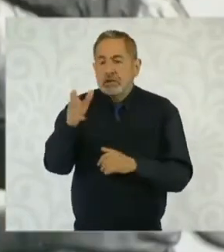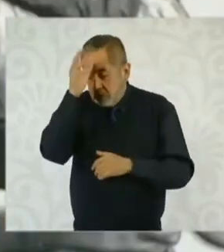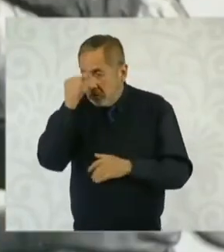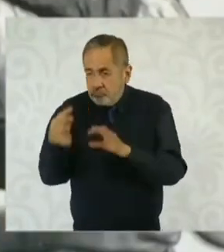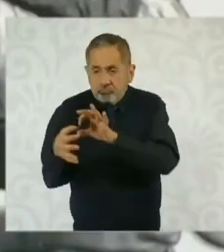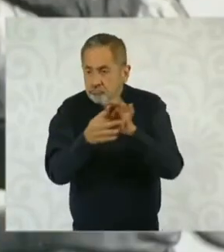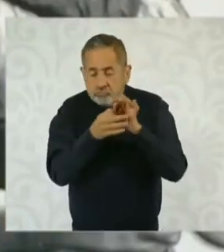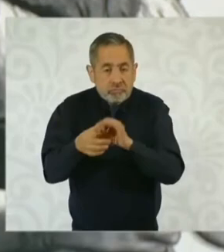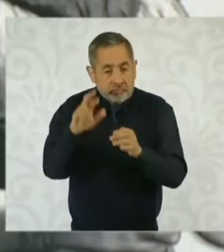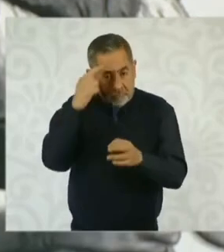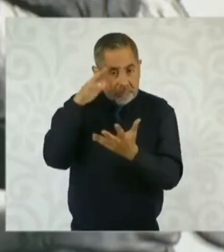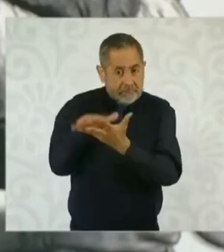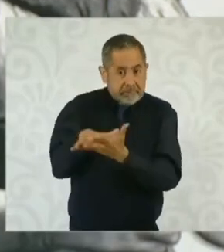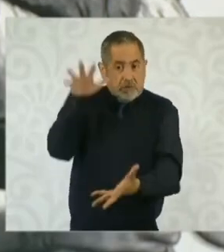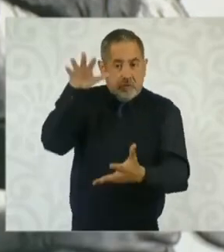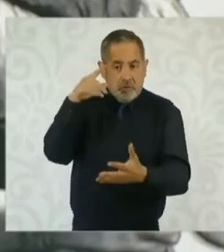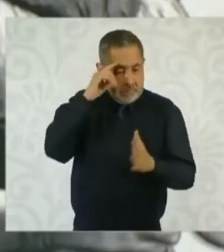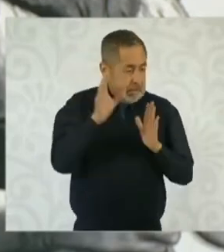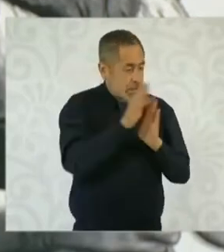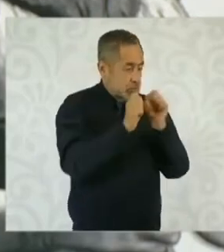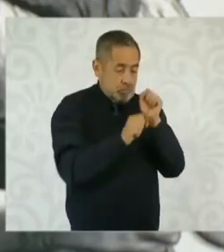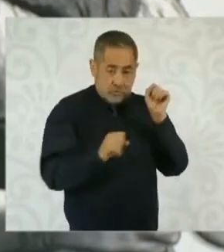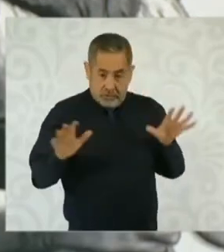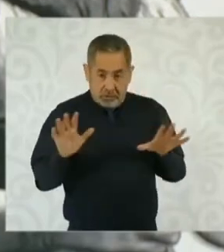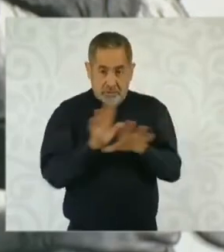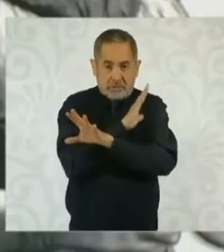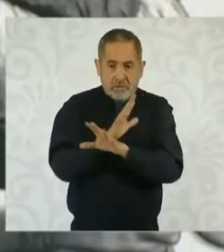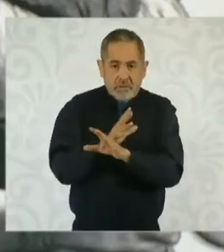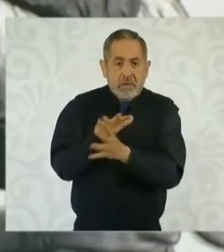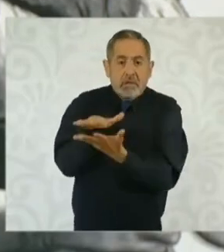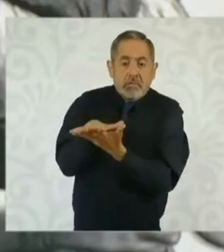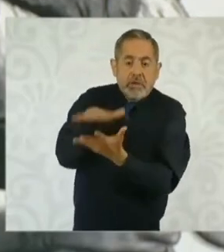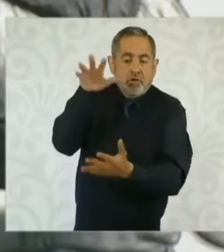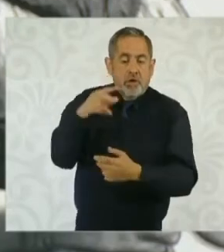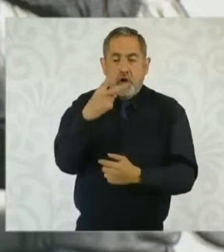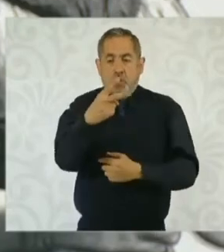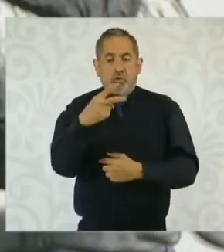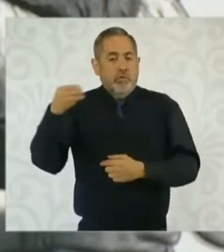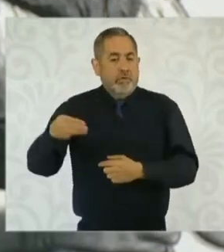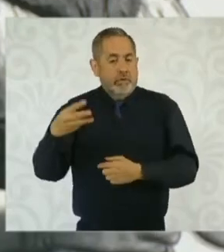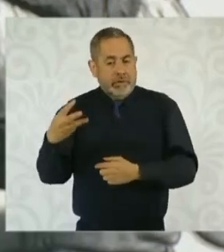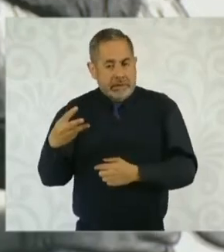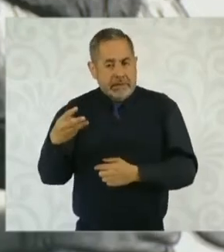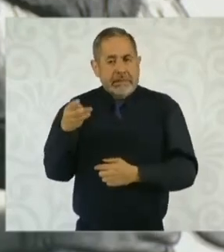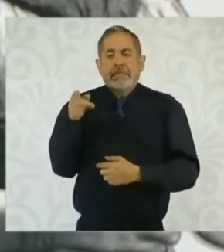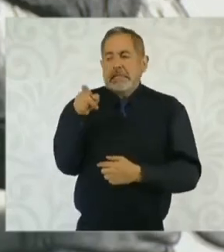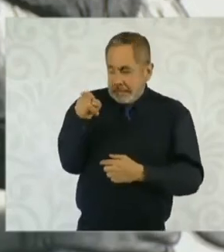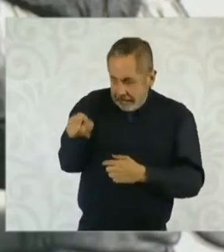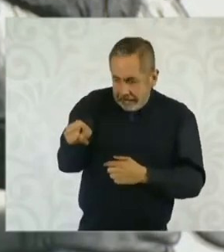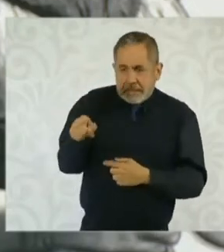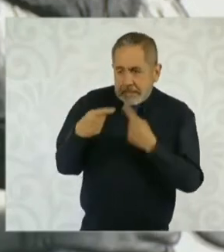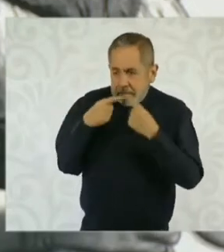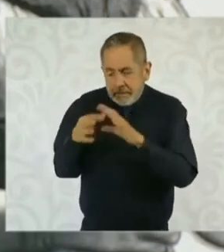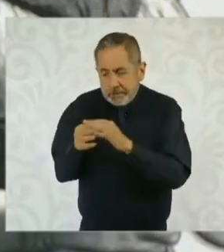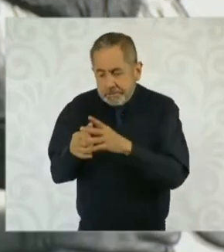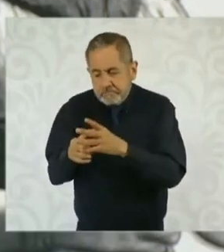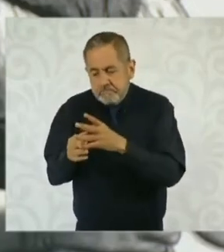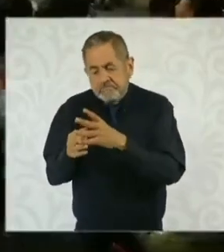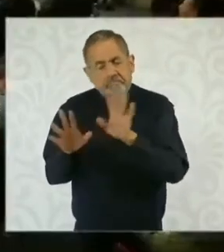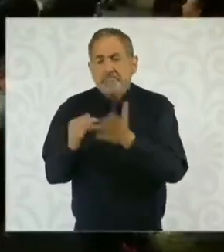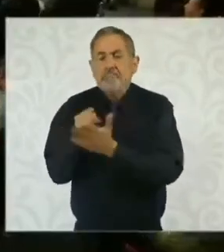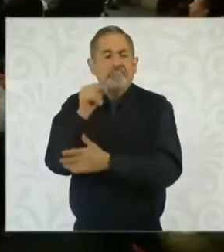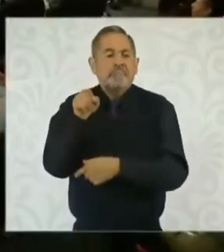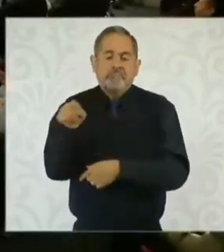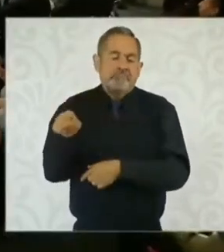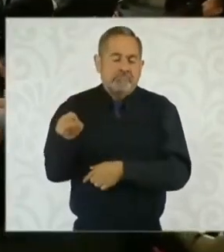la mayoría, o sea, para cambiar la Constitución es la mayoría calificada. Entonces, finalmente toman la